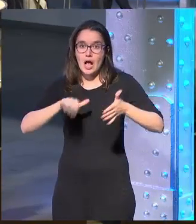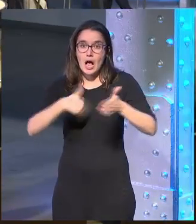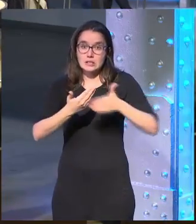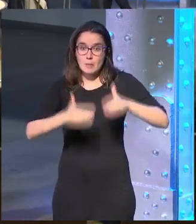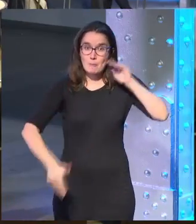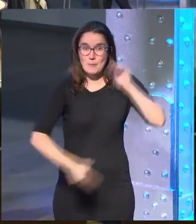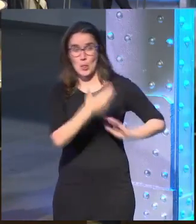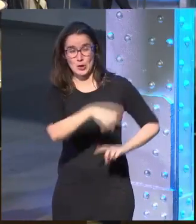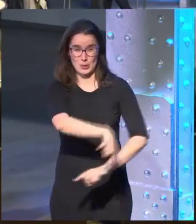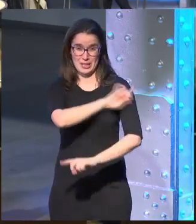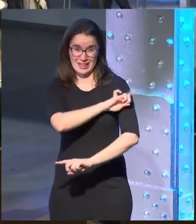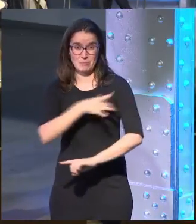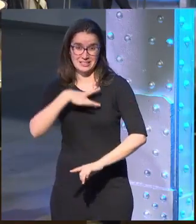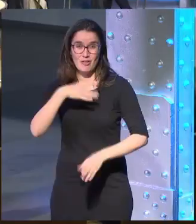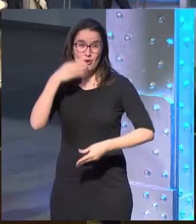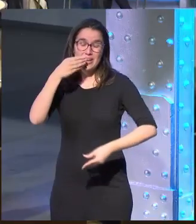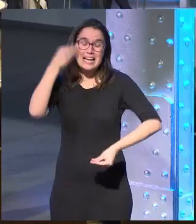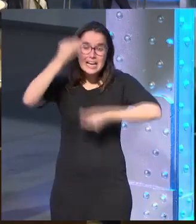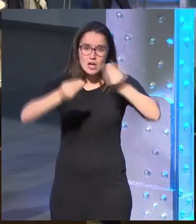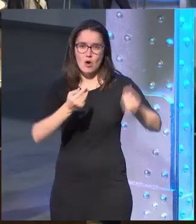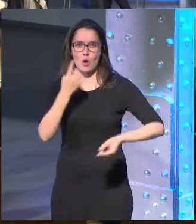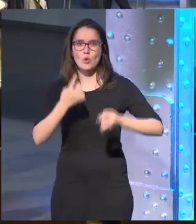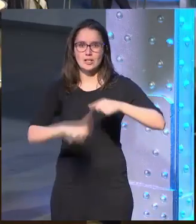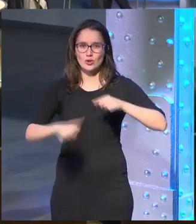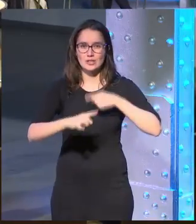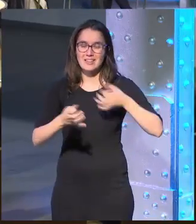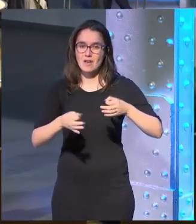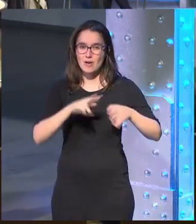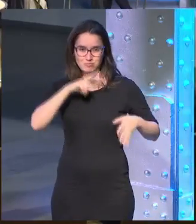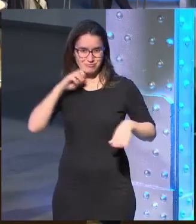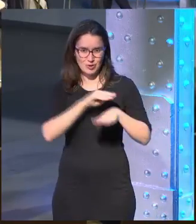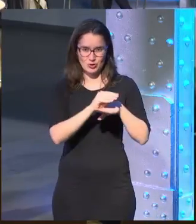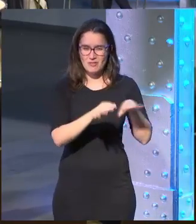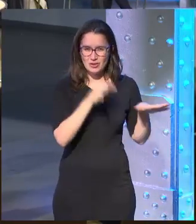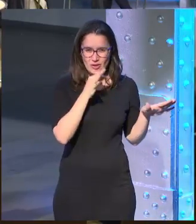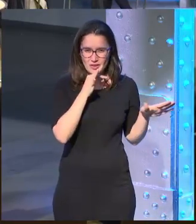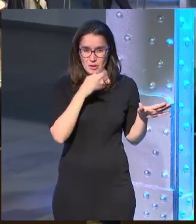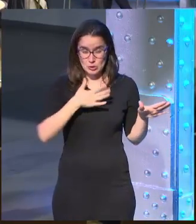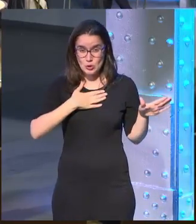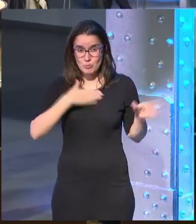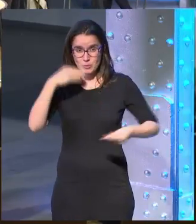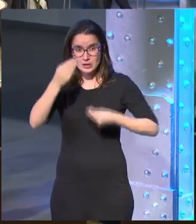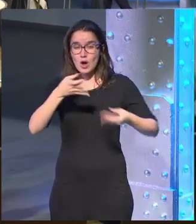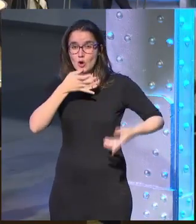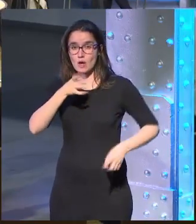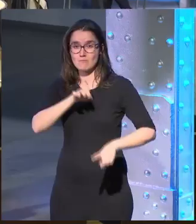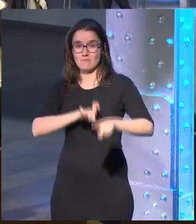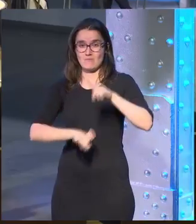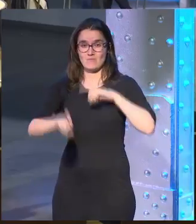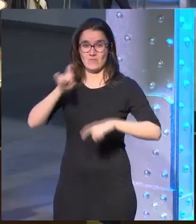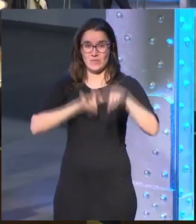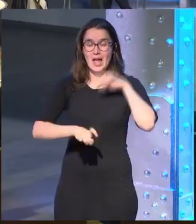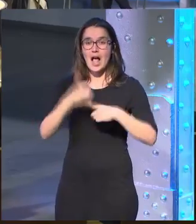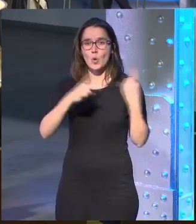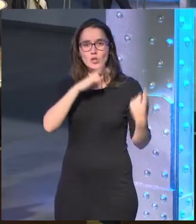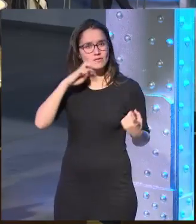de frenada. Creo que teníamos que haber conservado algunas cuestiones y de hecho ahora mencionaré, creo que estamos volviendo también a recuperar